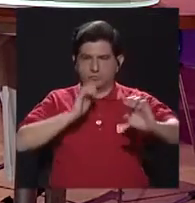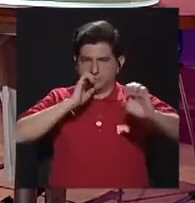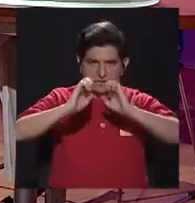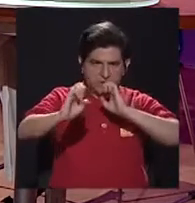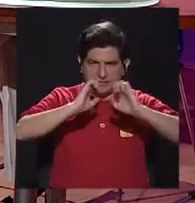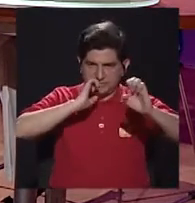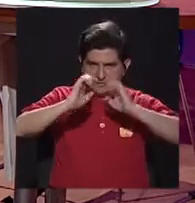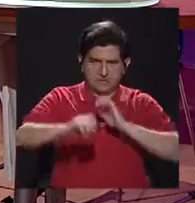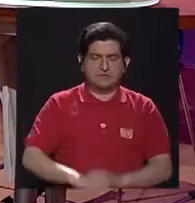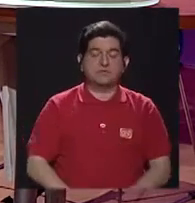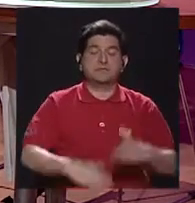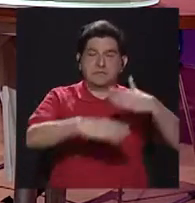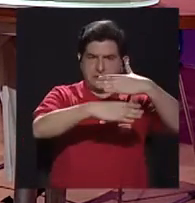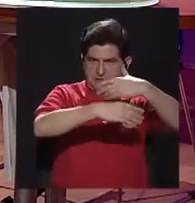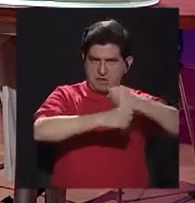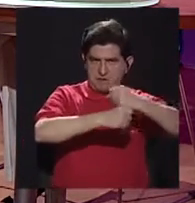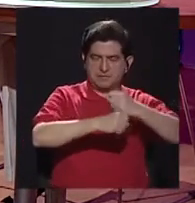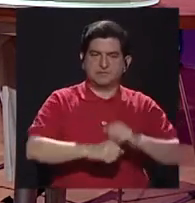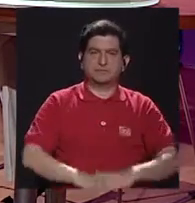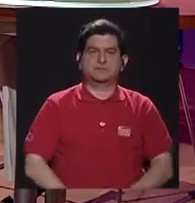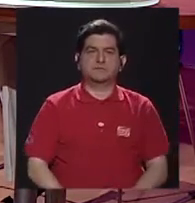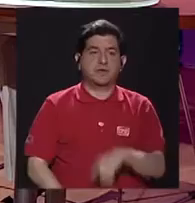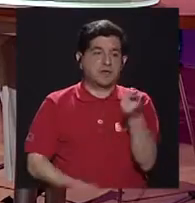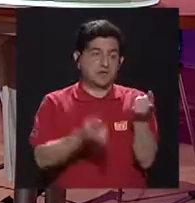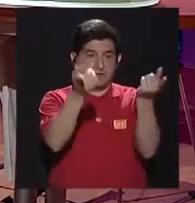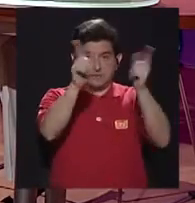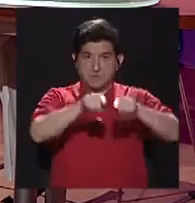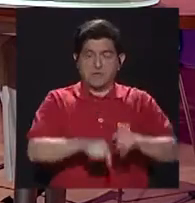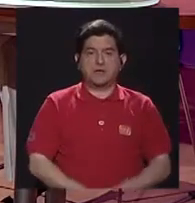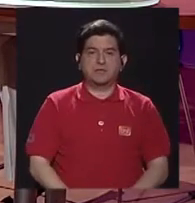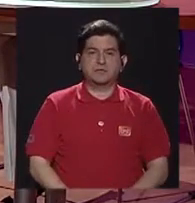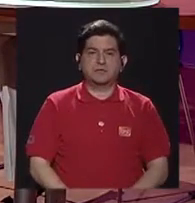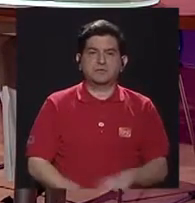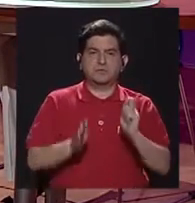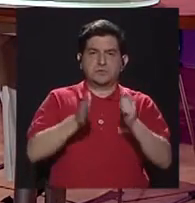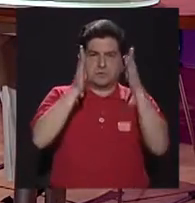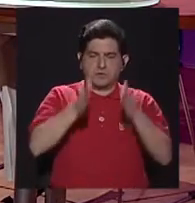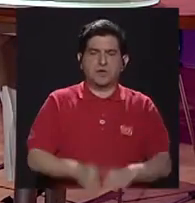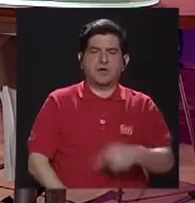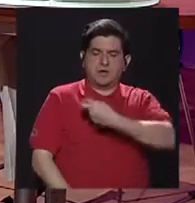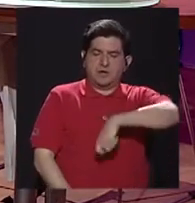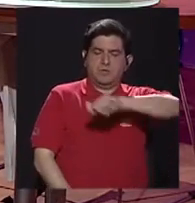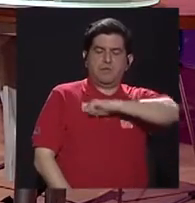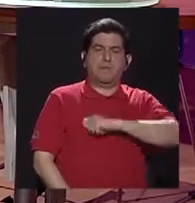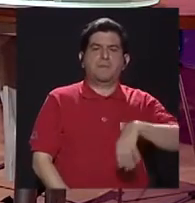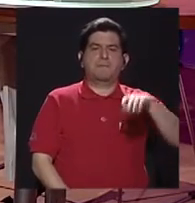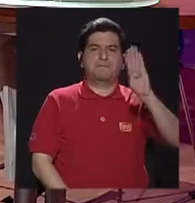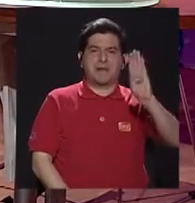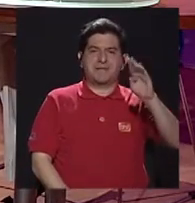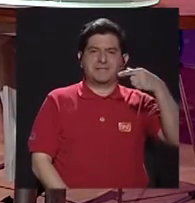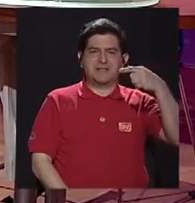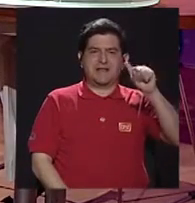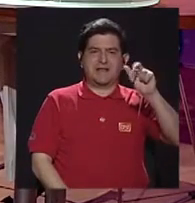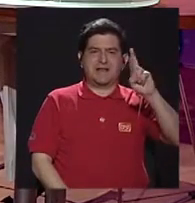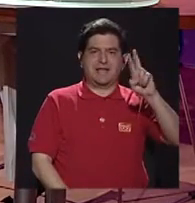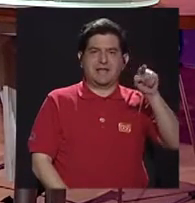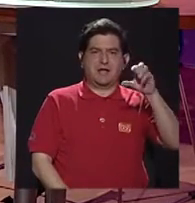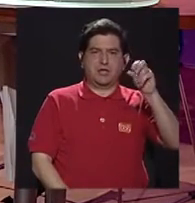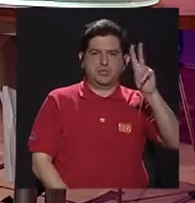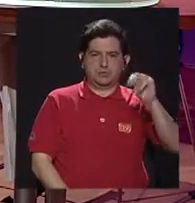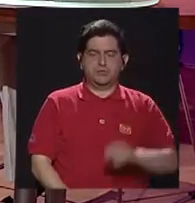entrevista que se le realizó a el jurista español Baltasar Garzón sobre el caso